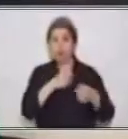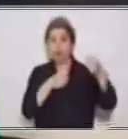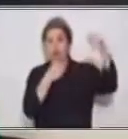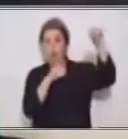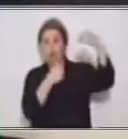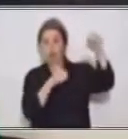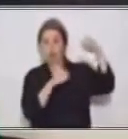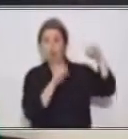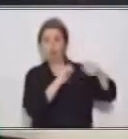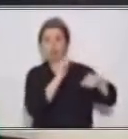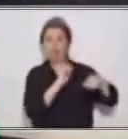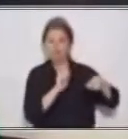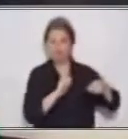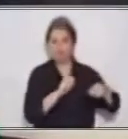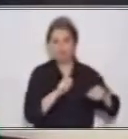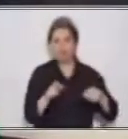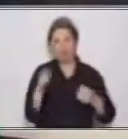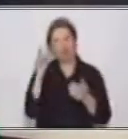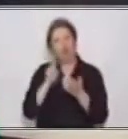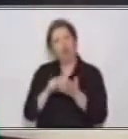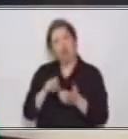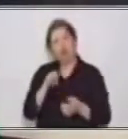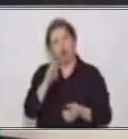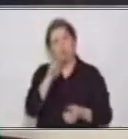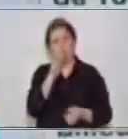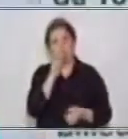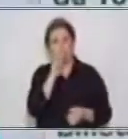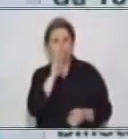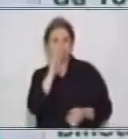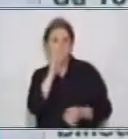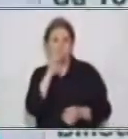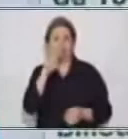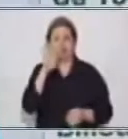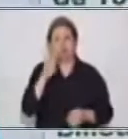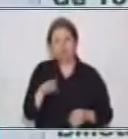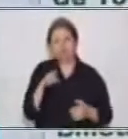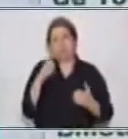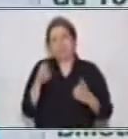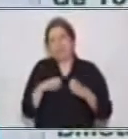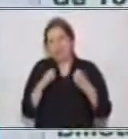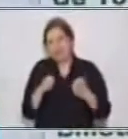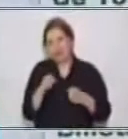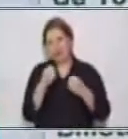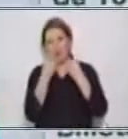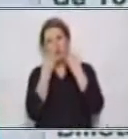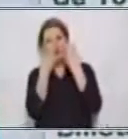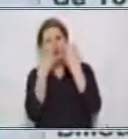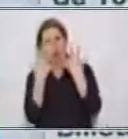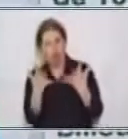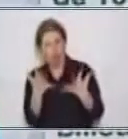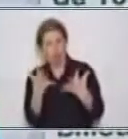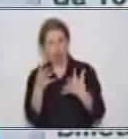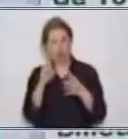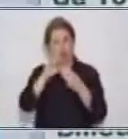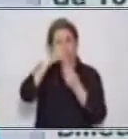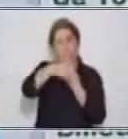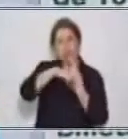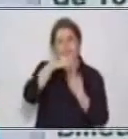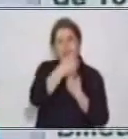Deben comprar 24 plátanos. Y la docena cuesta 15. ¿Cuántos plátanos hay en una docena?